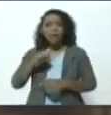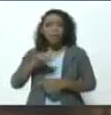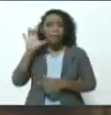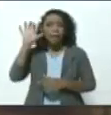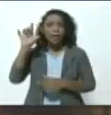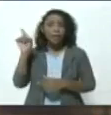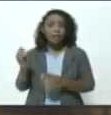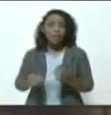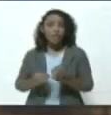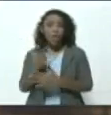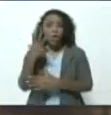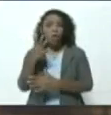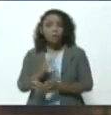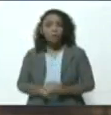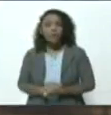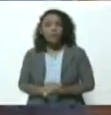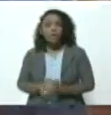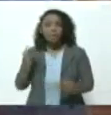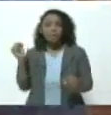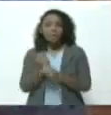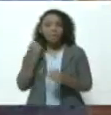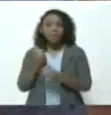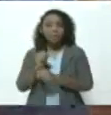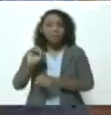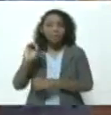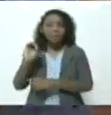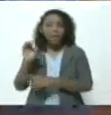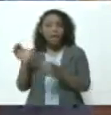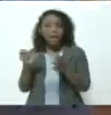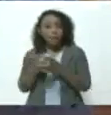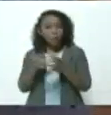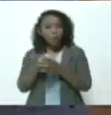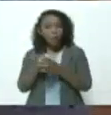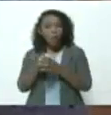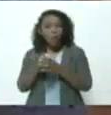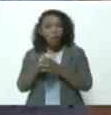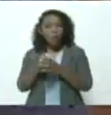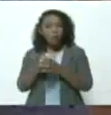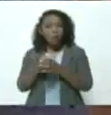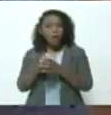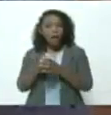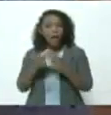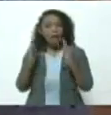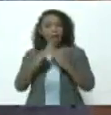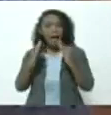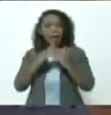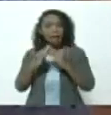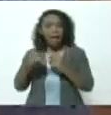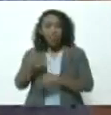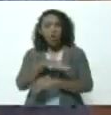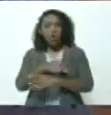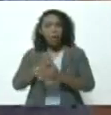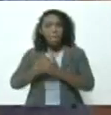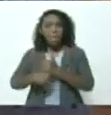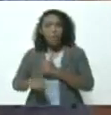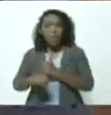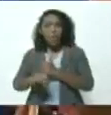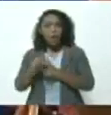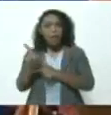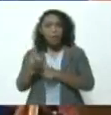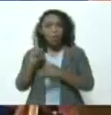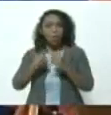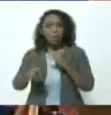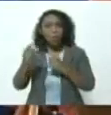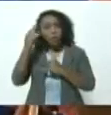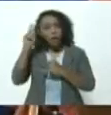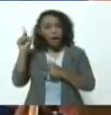son fundamentales. Trabajamos en la Quinta Nauco, por ejemplo, la casa donde Bolívar pasó sus últimos